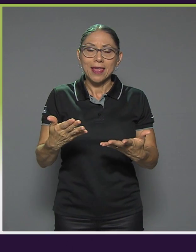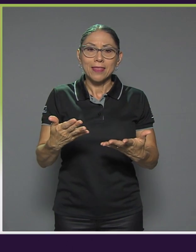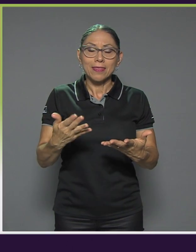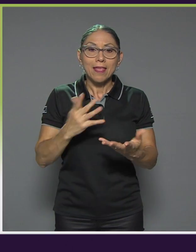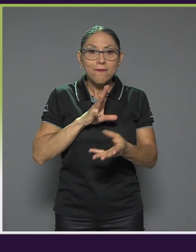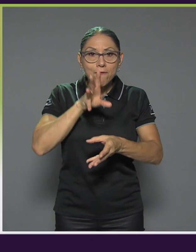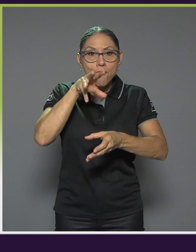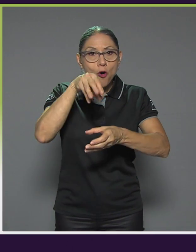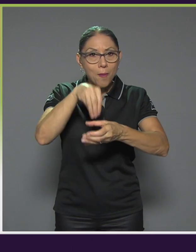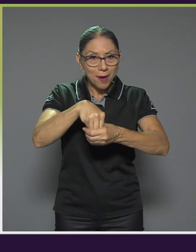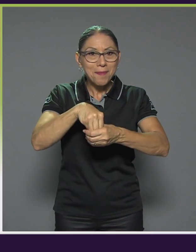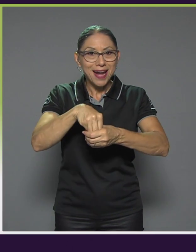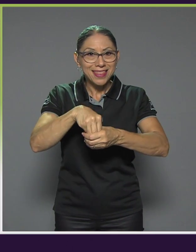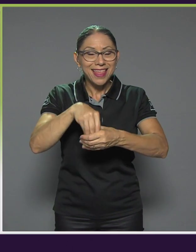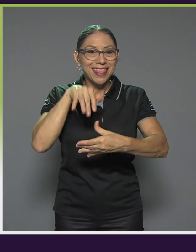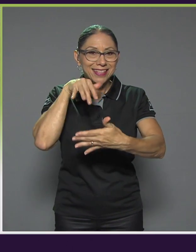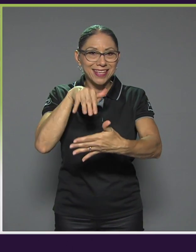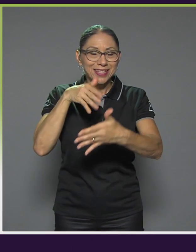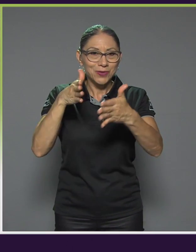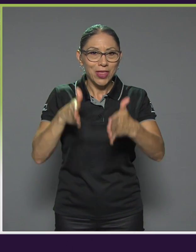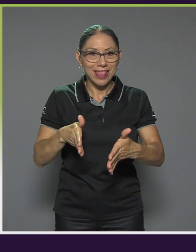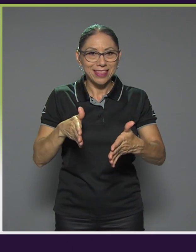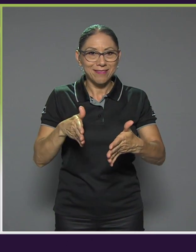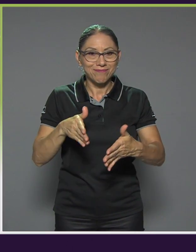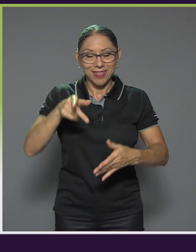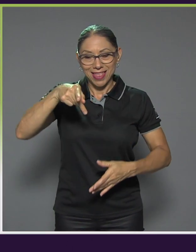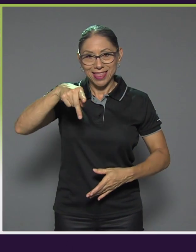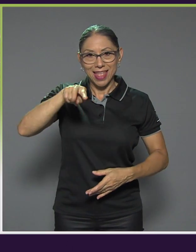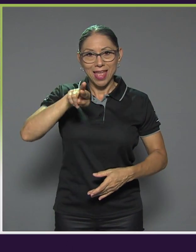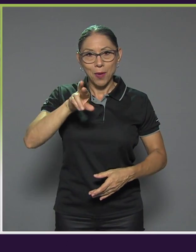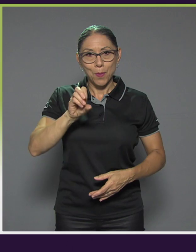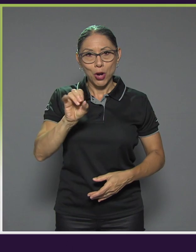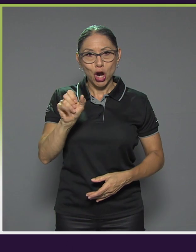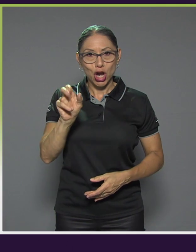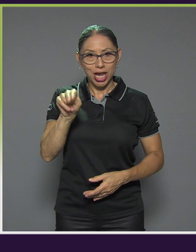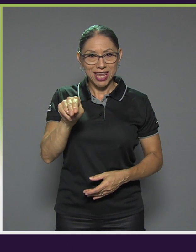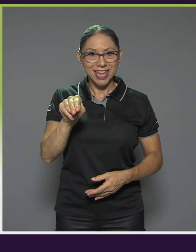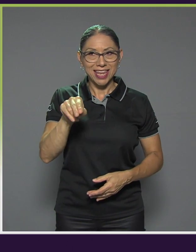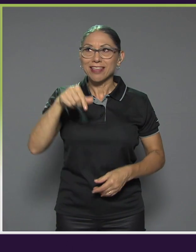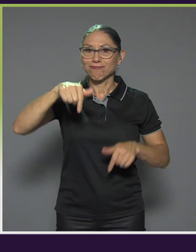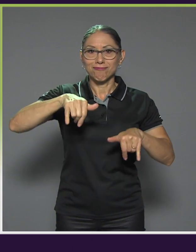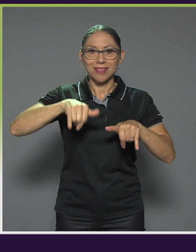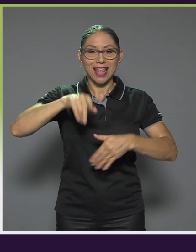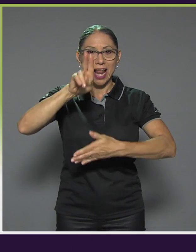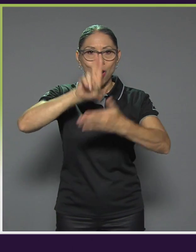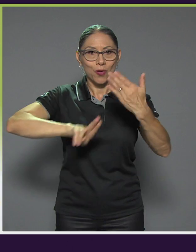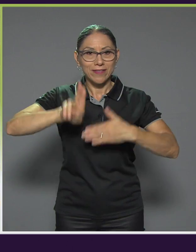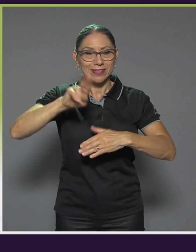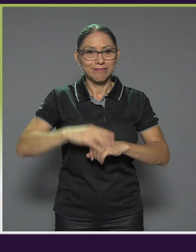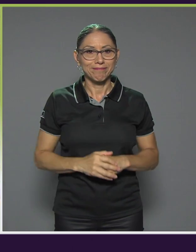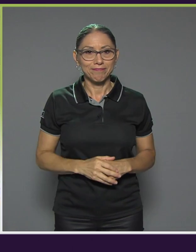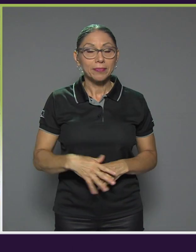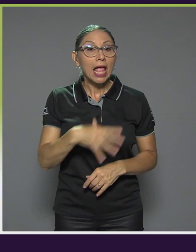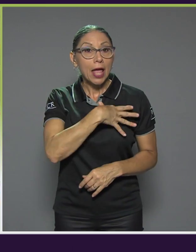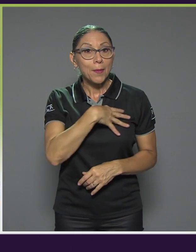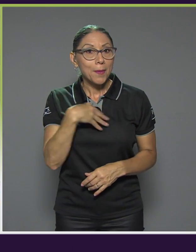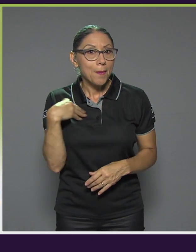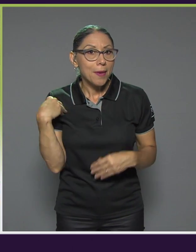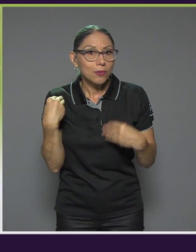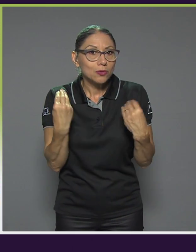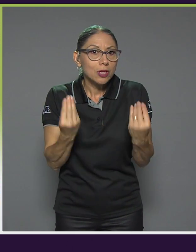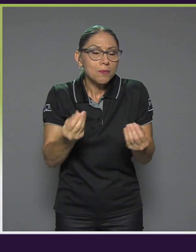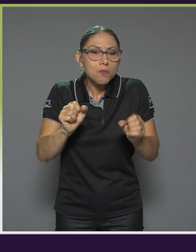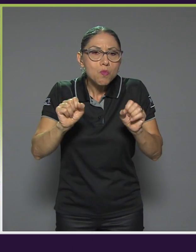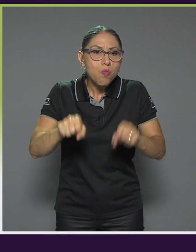de ser estudiante de aproin y de la universidad me gusta mucho pero no puede